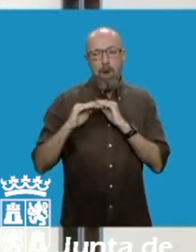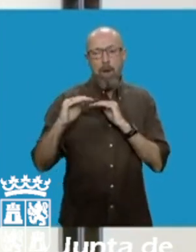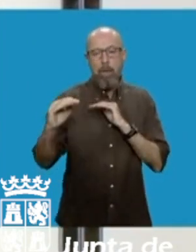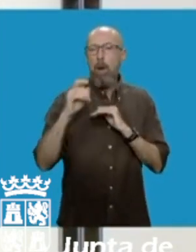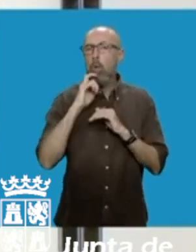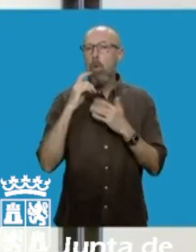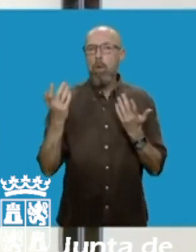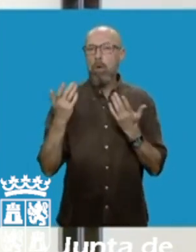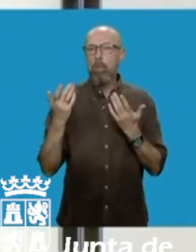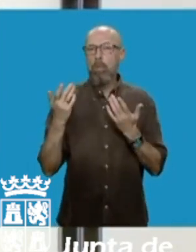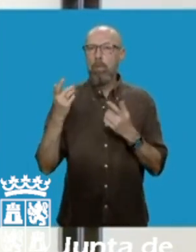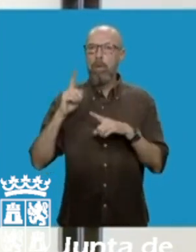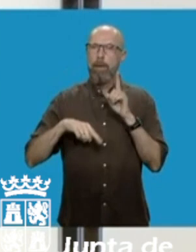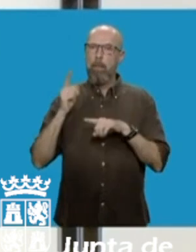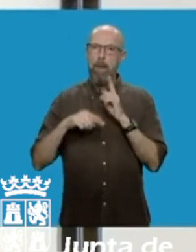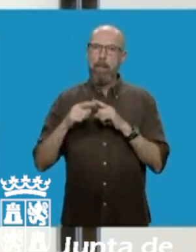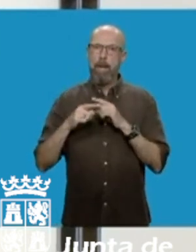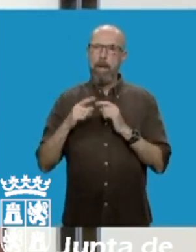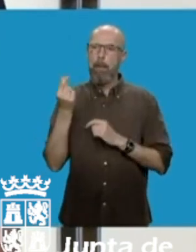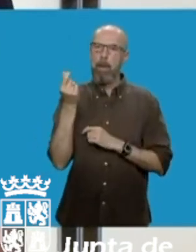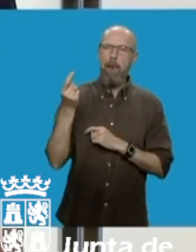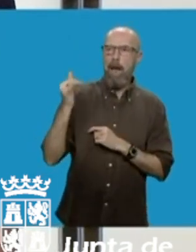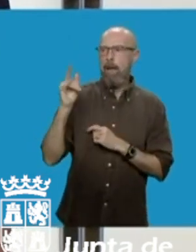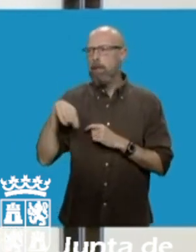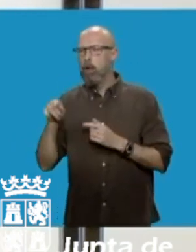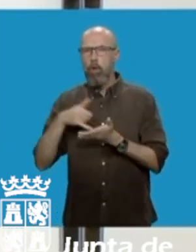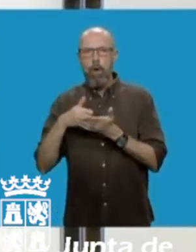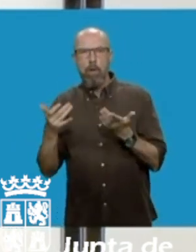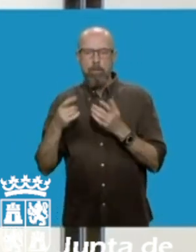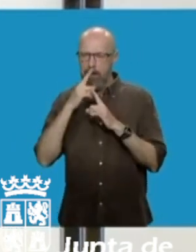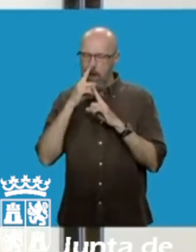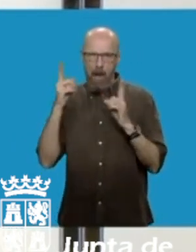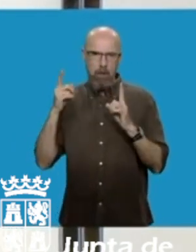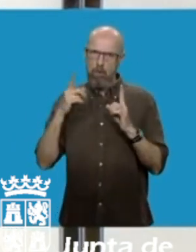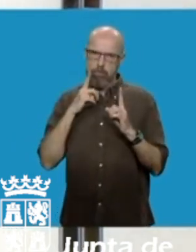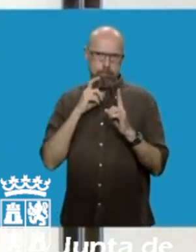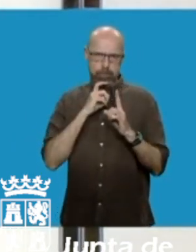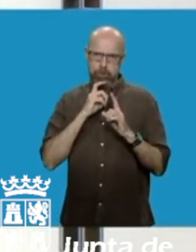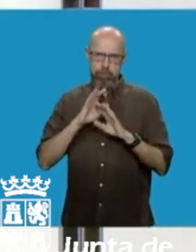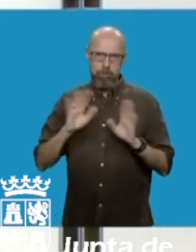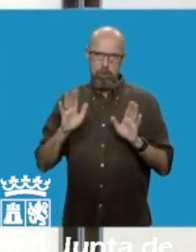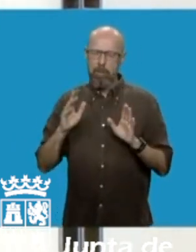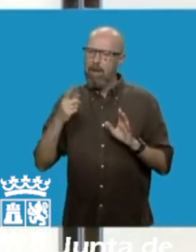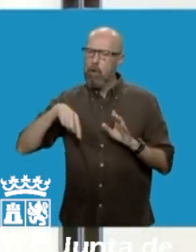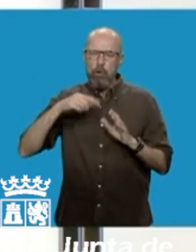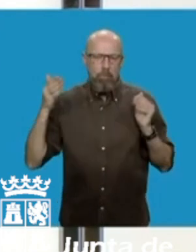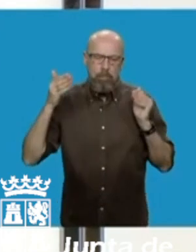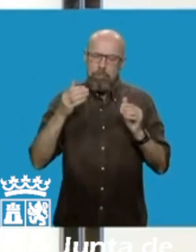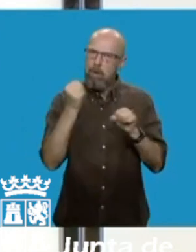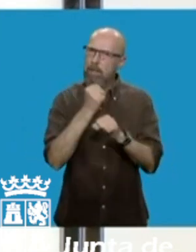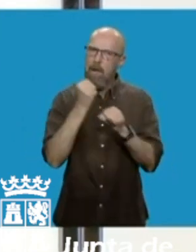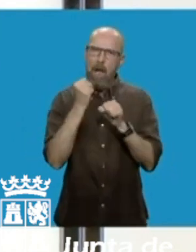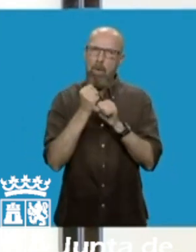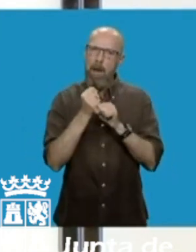no depender de los bandazos, de los presupuestos y demás, que este año ha sido durísimo, pues pasa por el trabajo de la cantera. Entonces, este